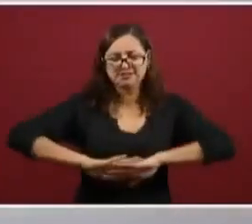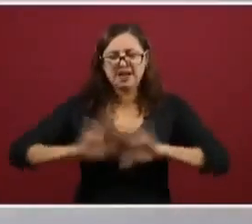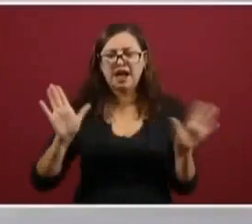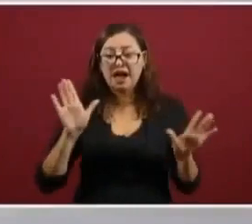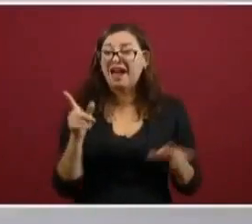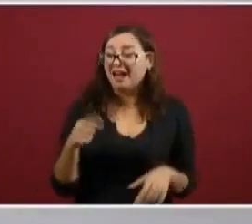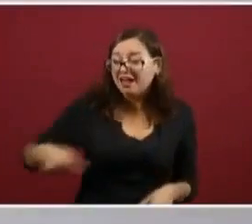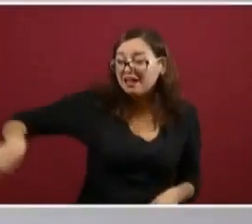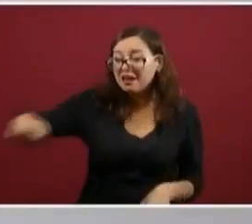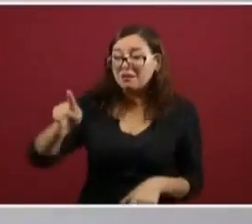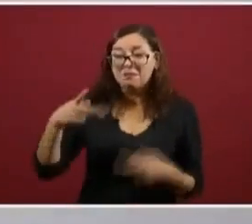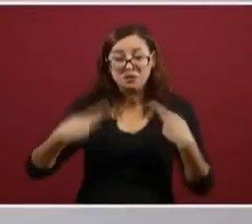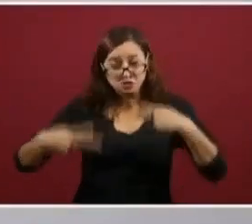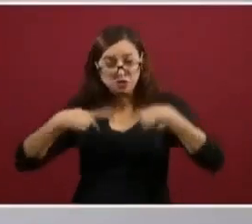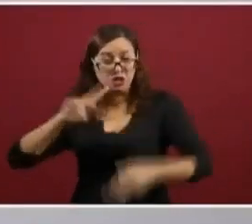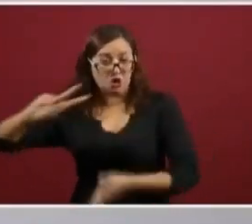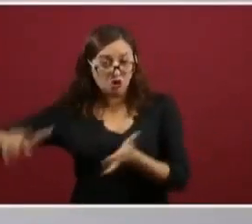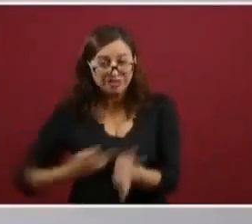la gente permitiría